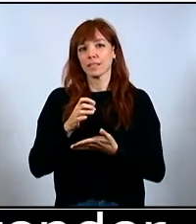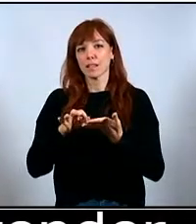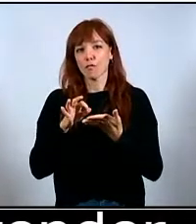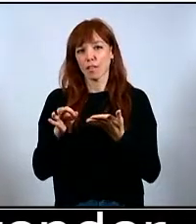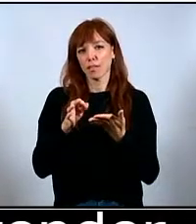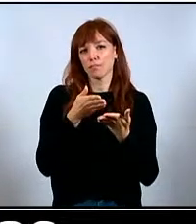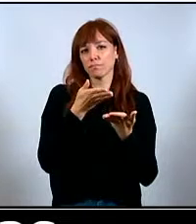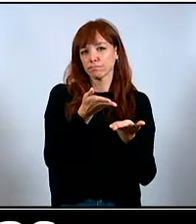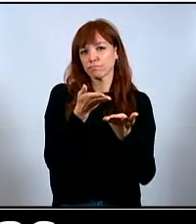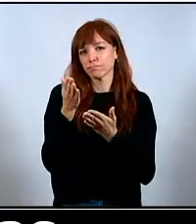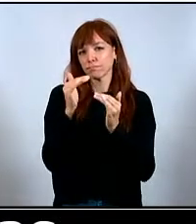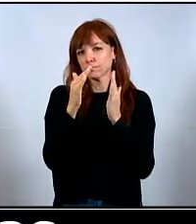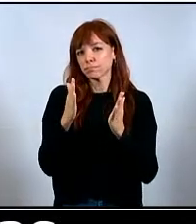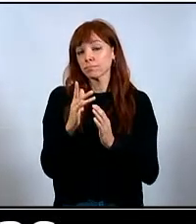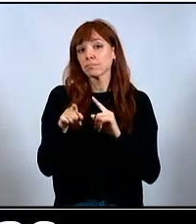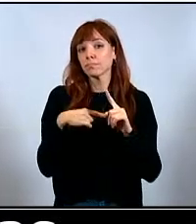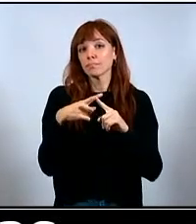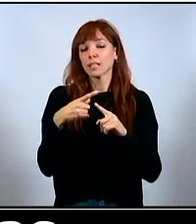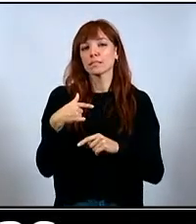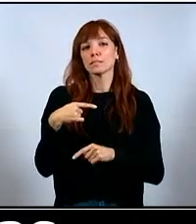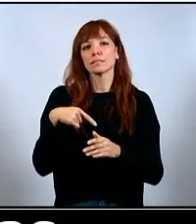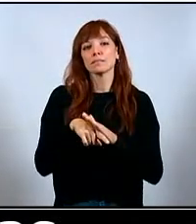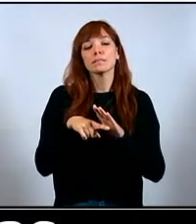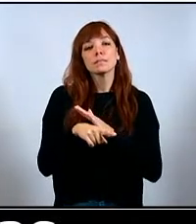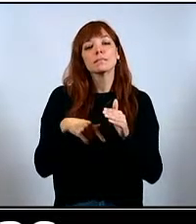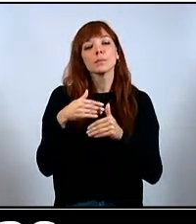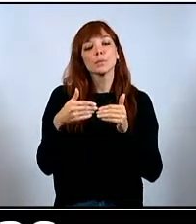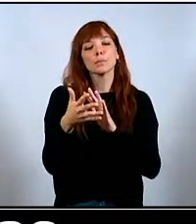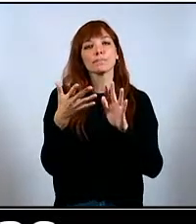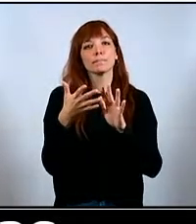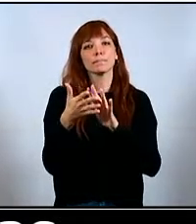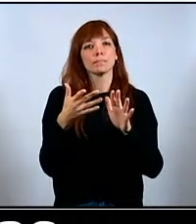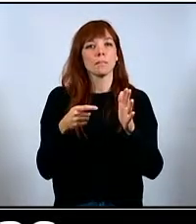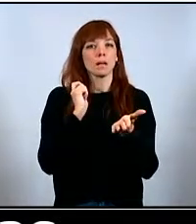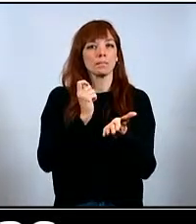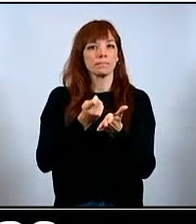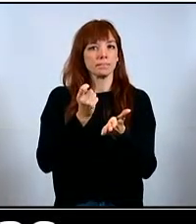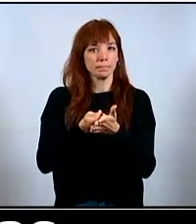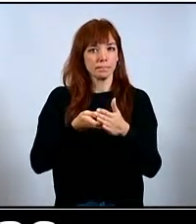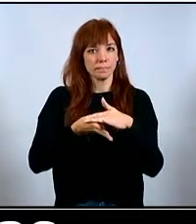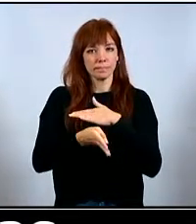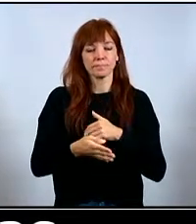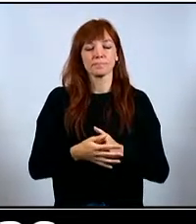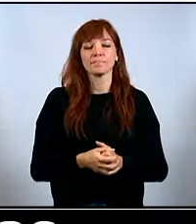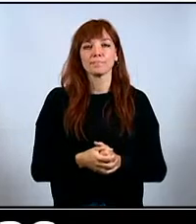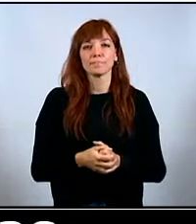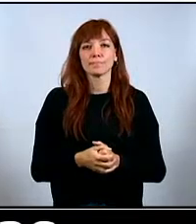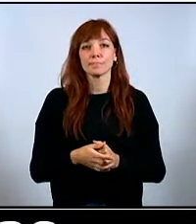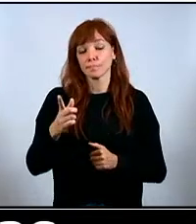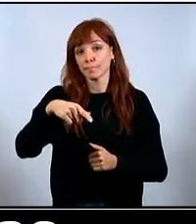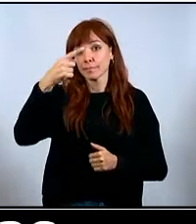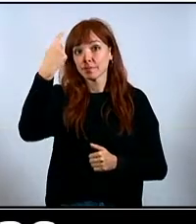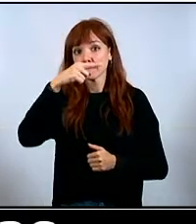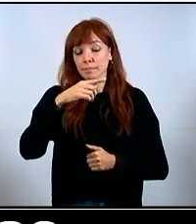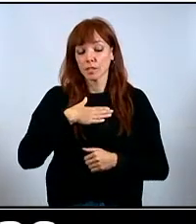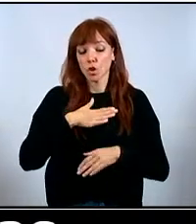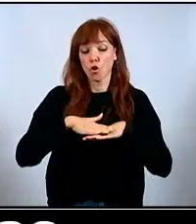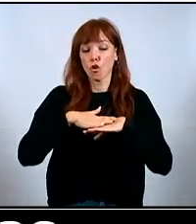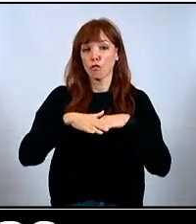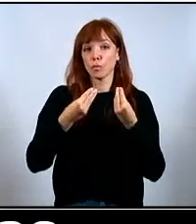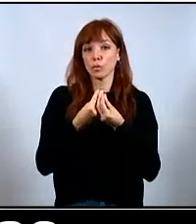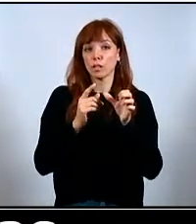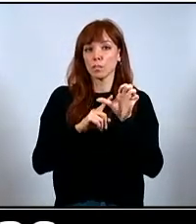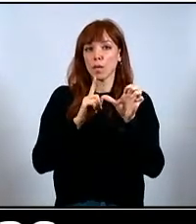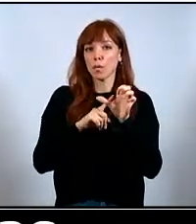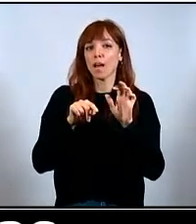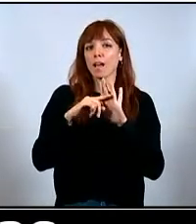como agilizar los trámites administrativos para el pago de ayudas. Como saben, para nuestro Gobierno es una prioridad la ley de dependencia